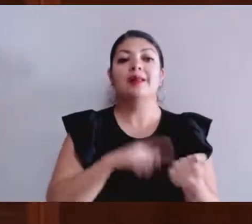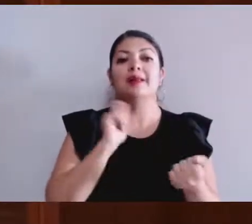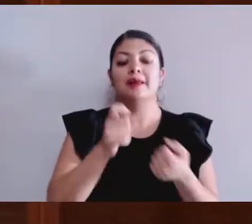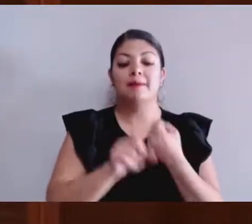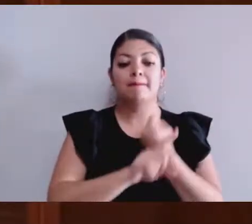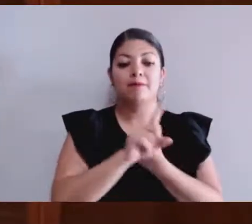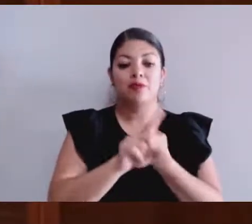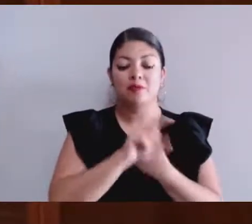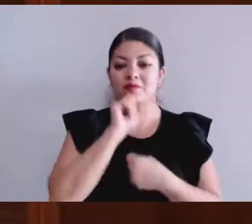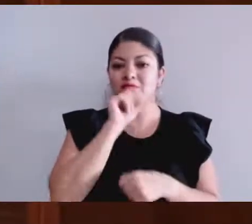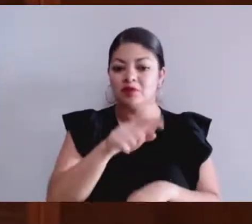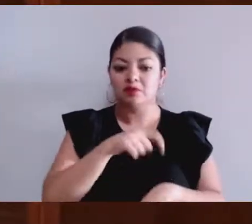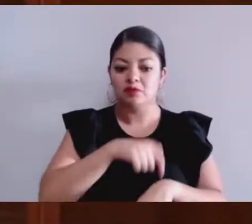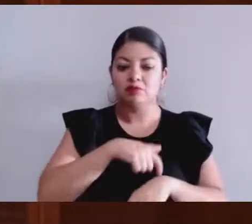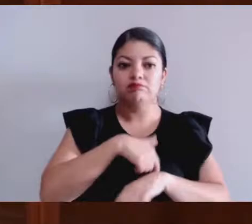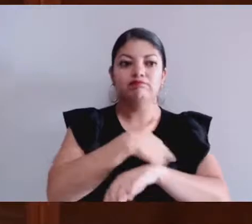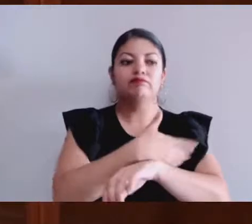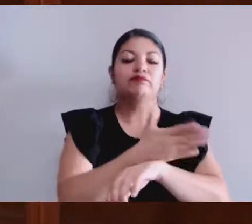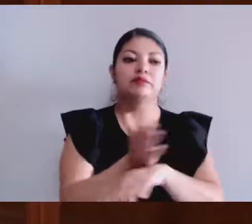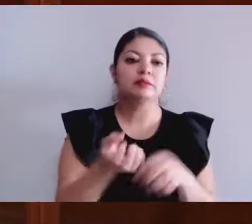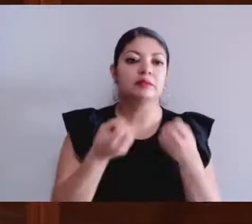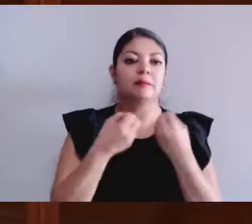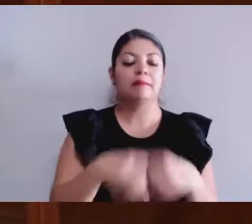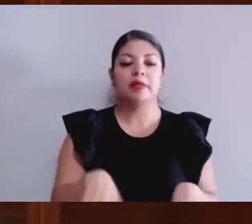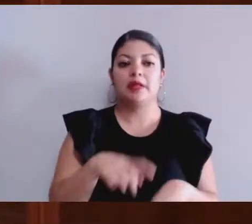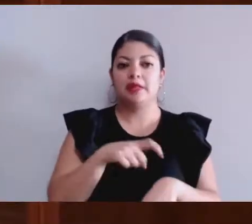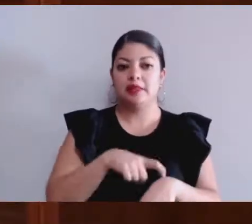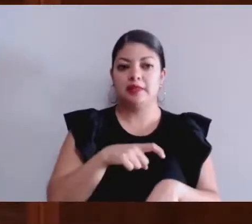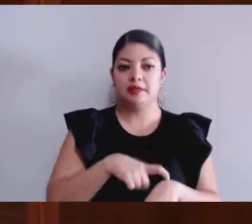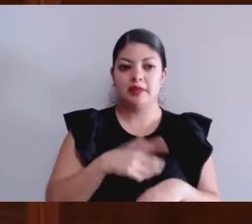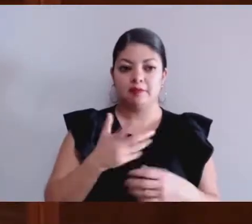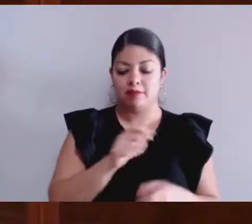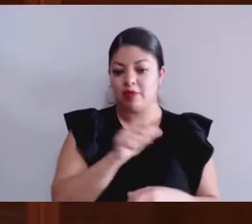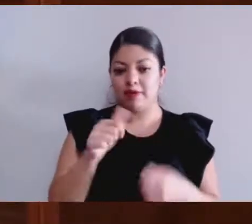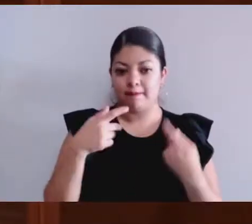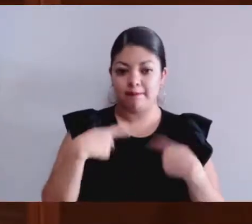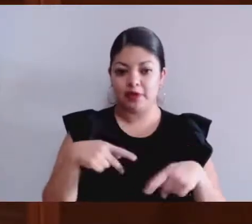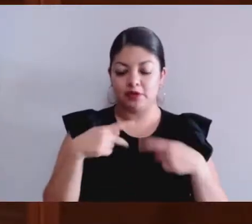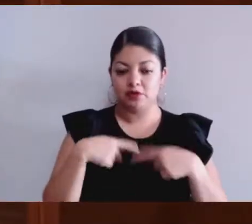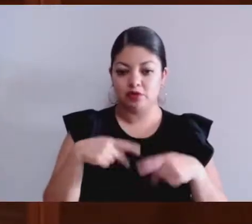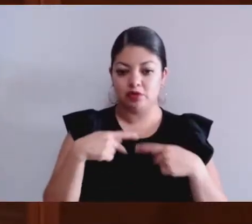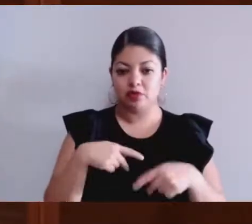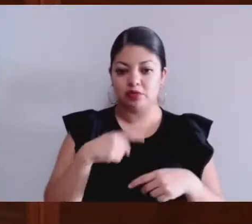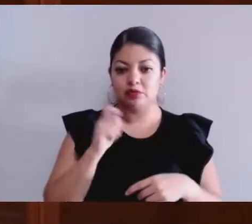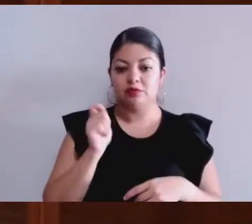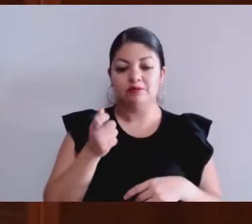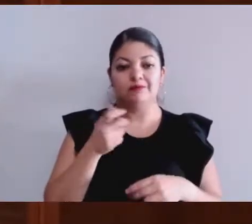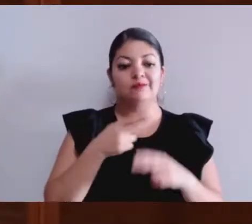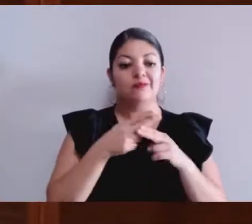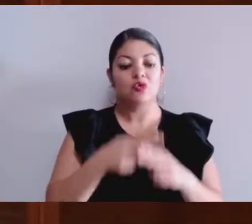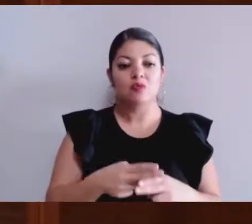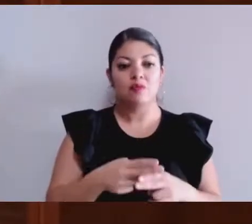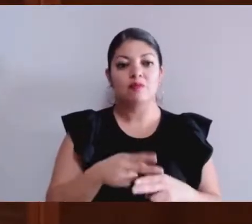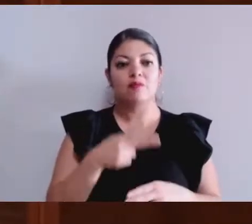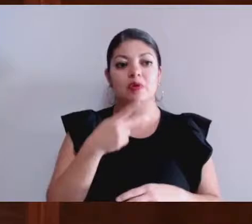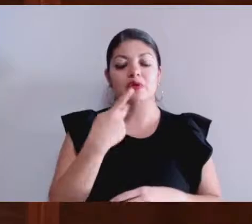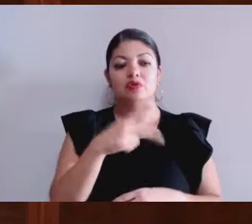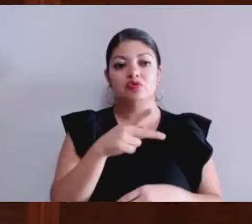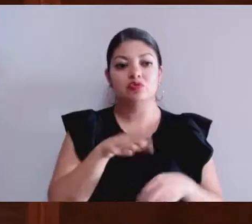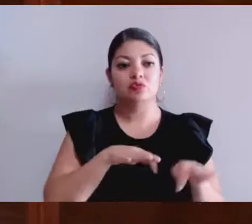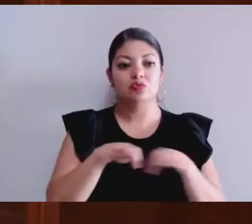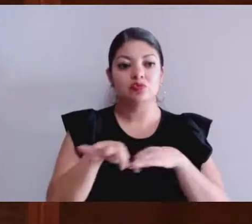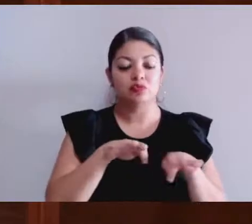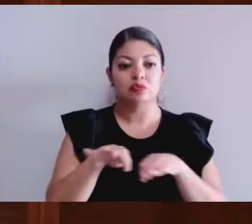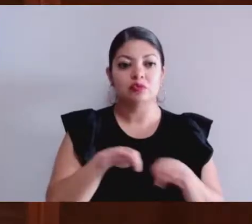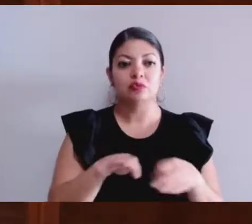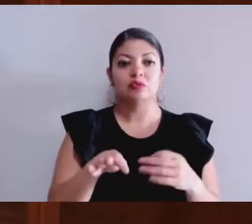de retraso que ya decíamos, y se les haga perder su tiempo a los pasajeros que van rumbo al cumplimiento de sus labores,